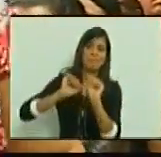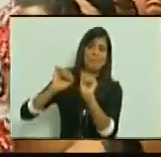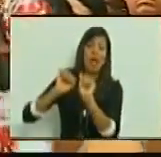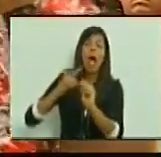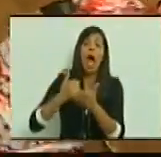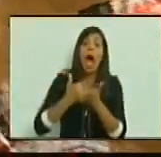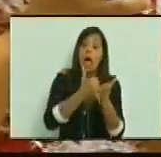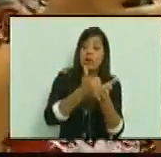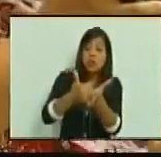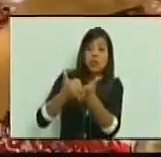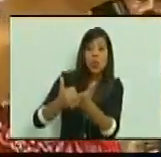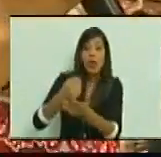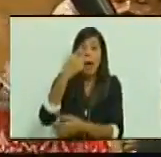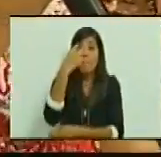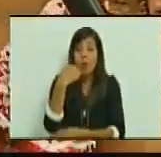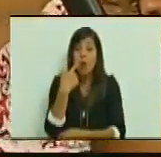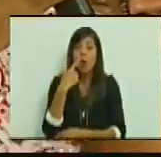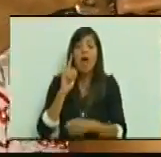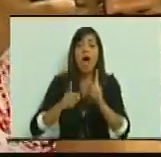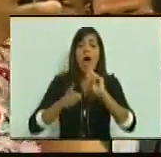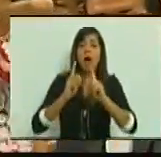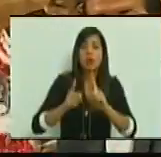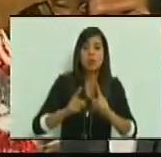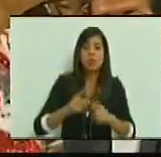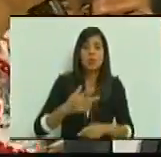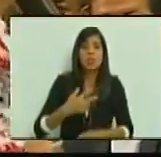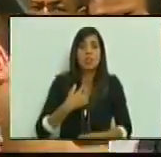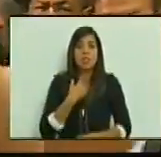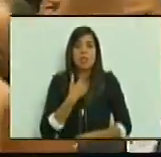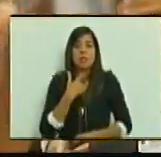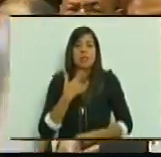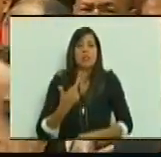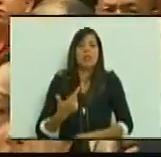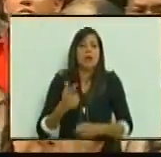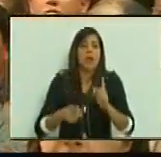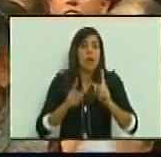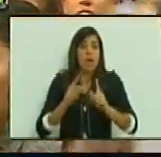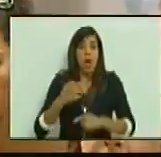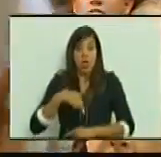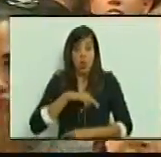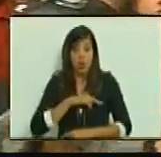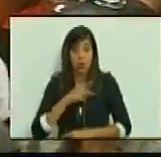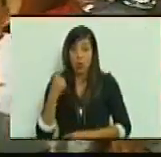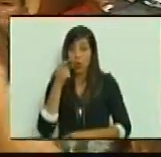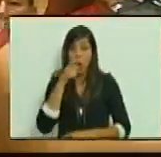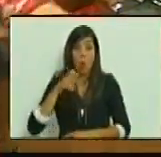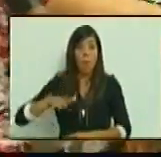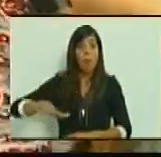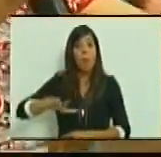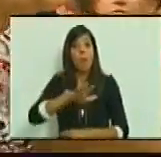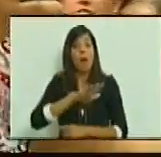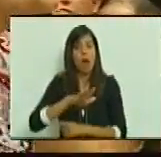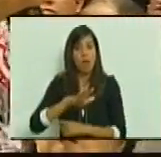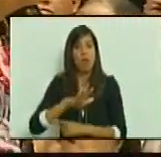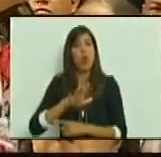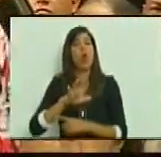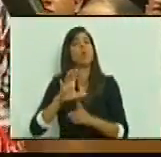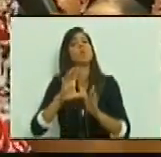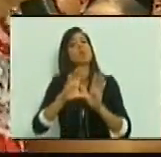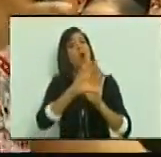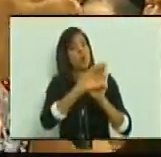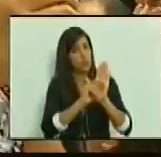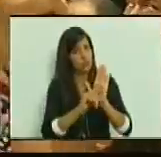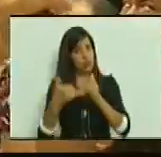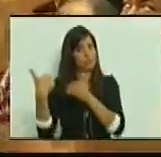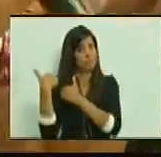desposeídos, contra los dispersos, con los que están atomizados. Y nosotros como pueblo constituyente, en el